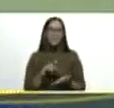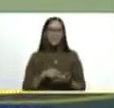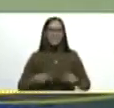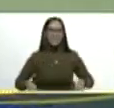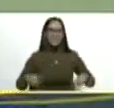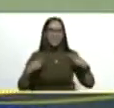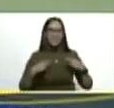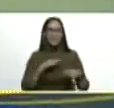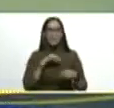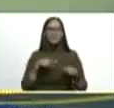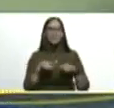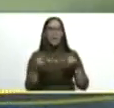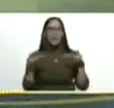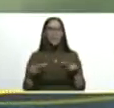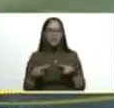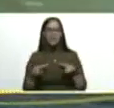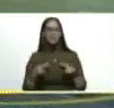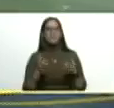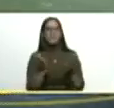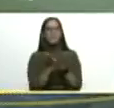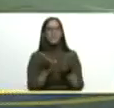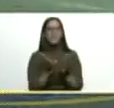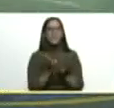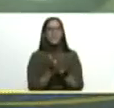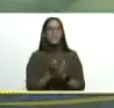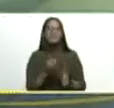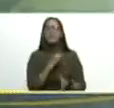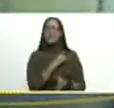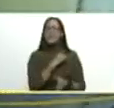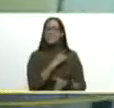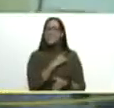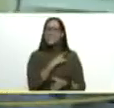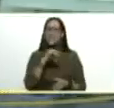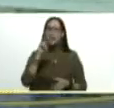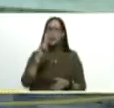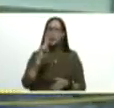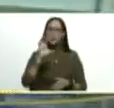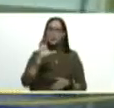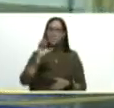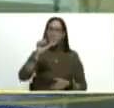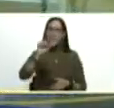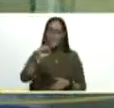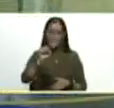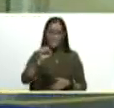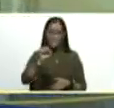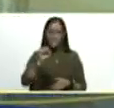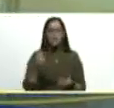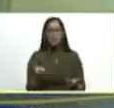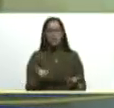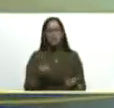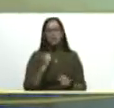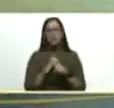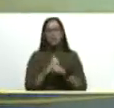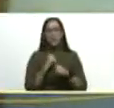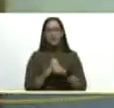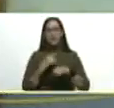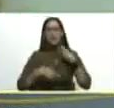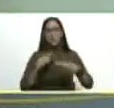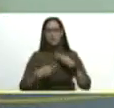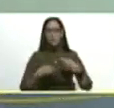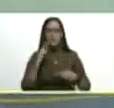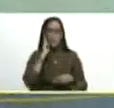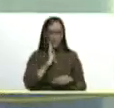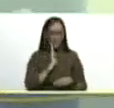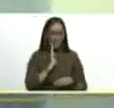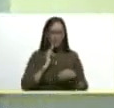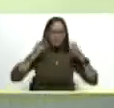estos espacios nuestros estudiantes de la Universidad de las Ciencias de la Salud, obra de la Revolución Bolivariana, donde se están